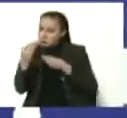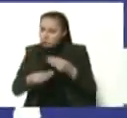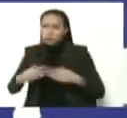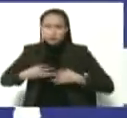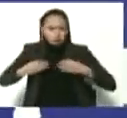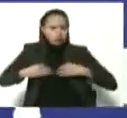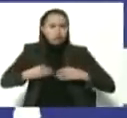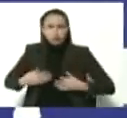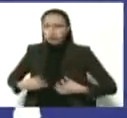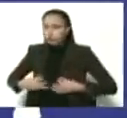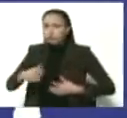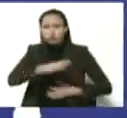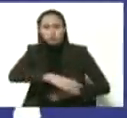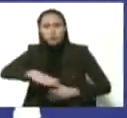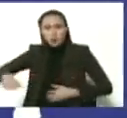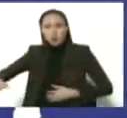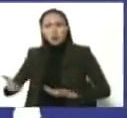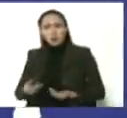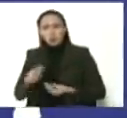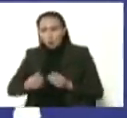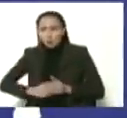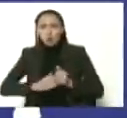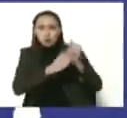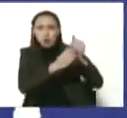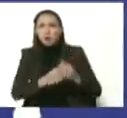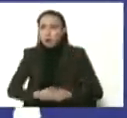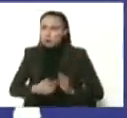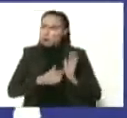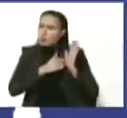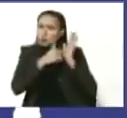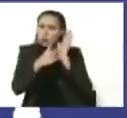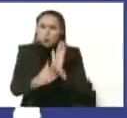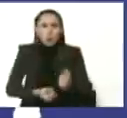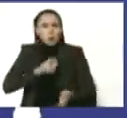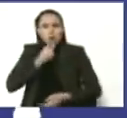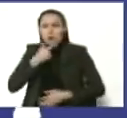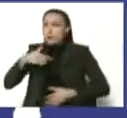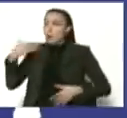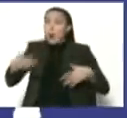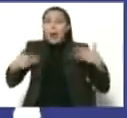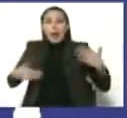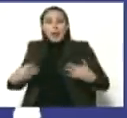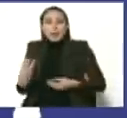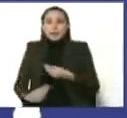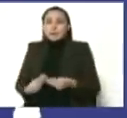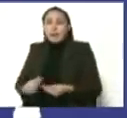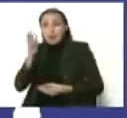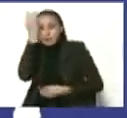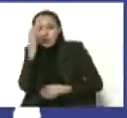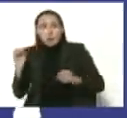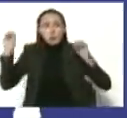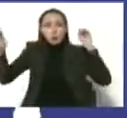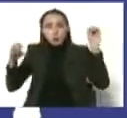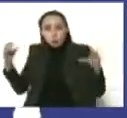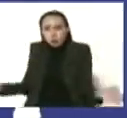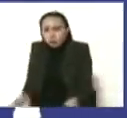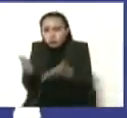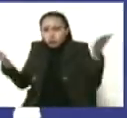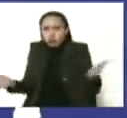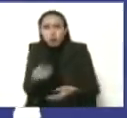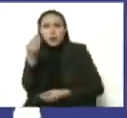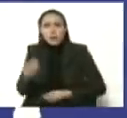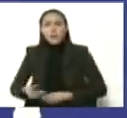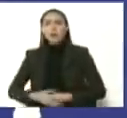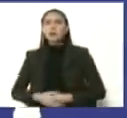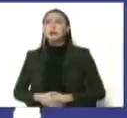los disfraces de los niños para darle ese encanto, ese brillo, esa alegría, esa motivación, ¿verdad? ¿Qué más dice